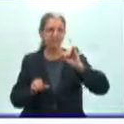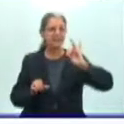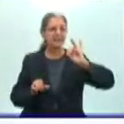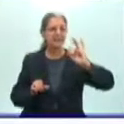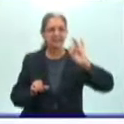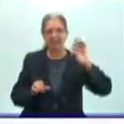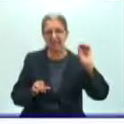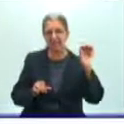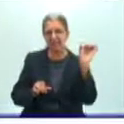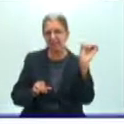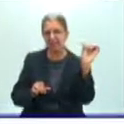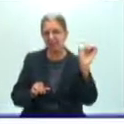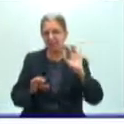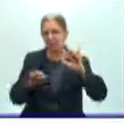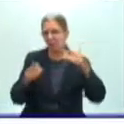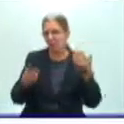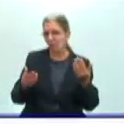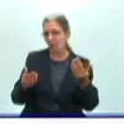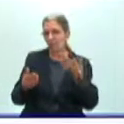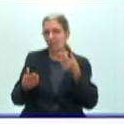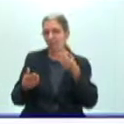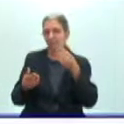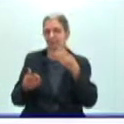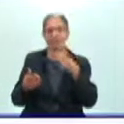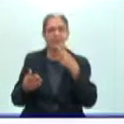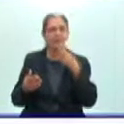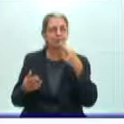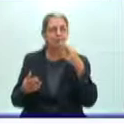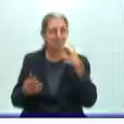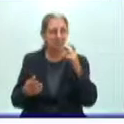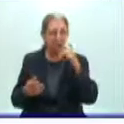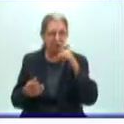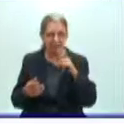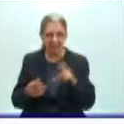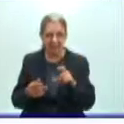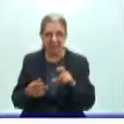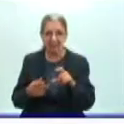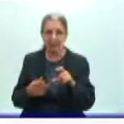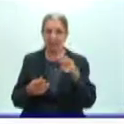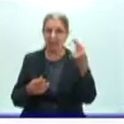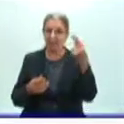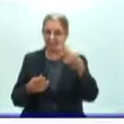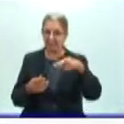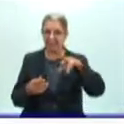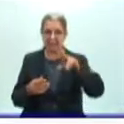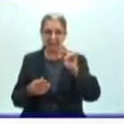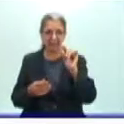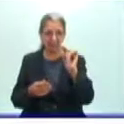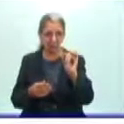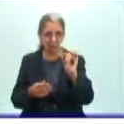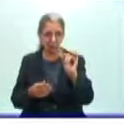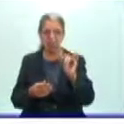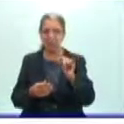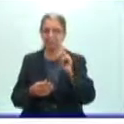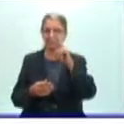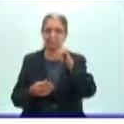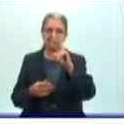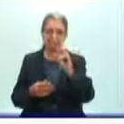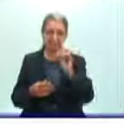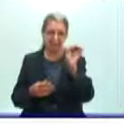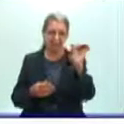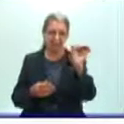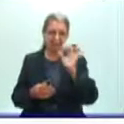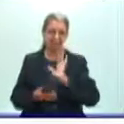RQ al ángulo OPR, ya de esta manera tienes la amplitud del ángulo